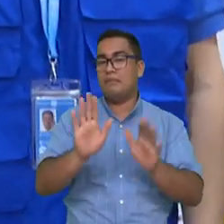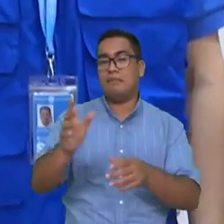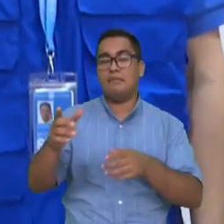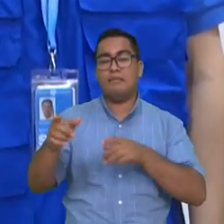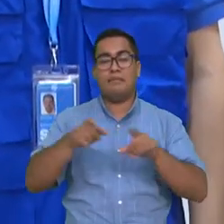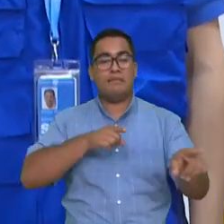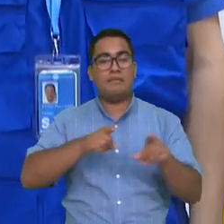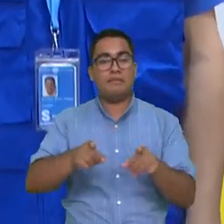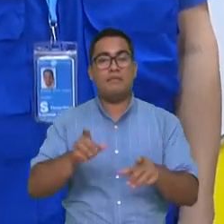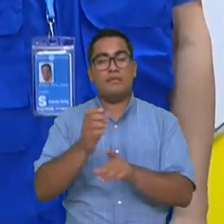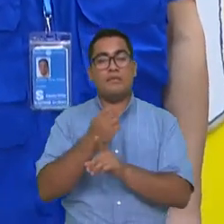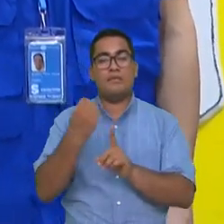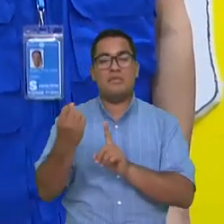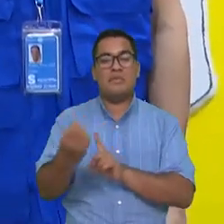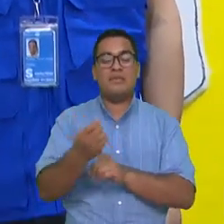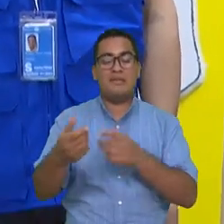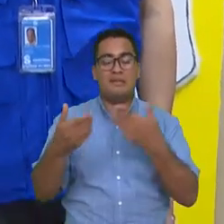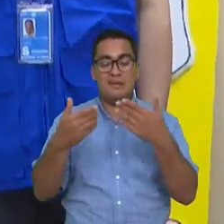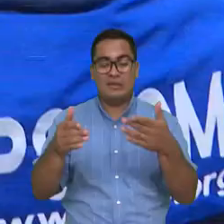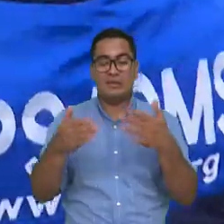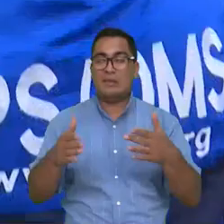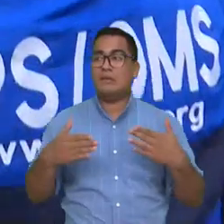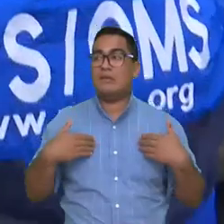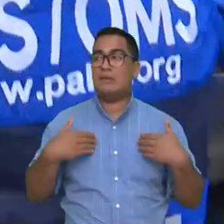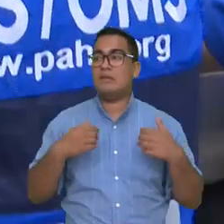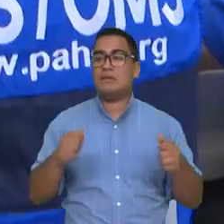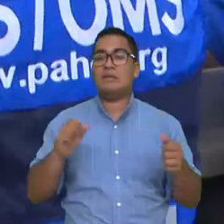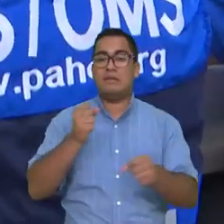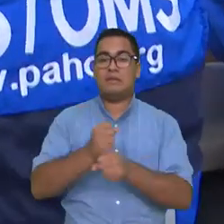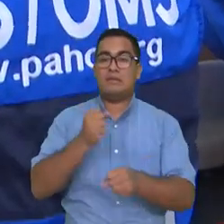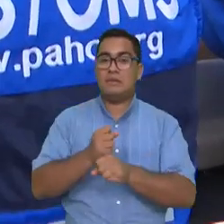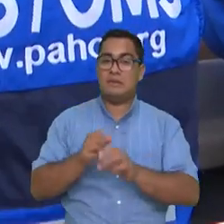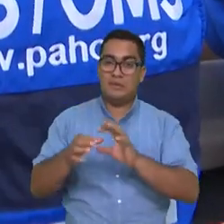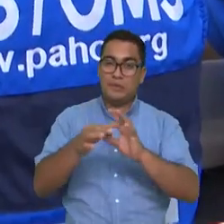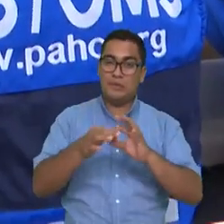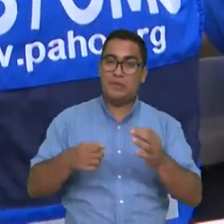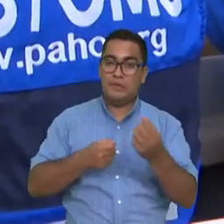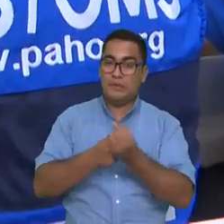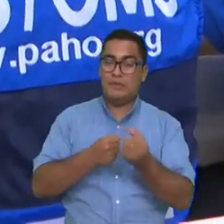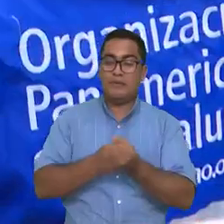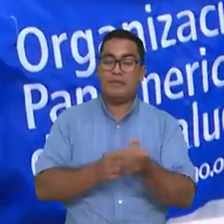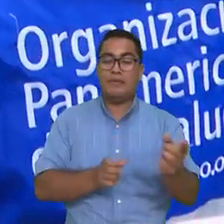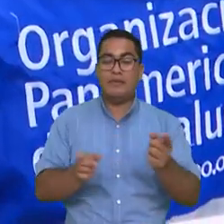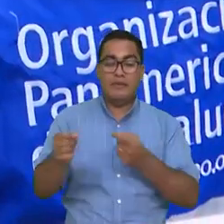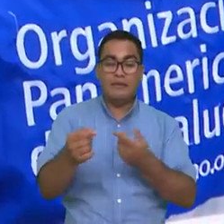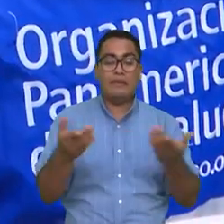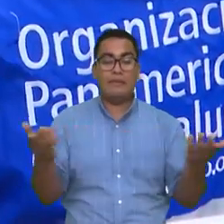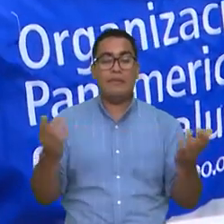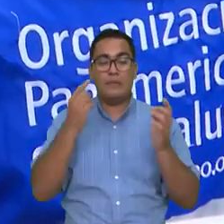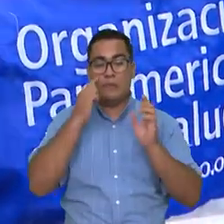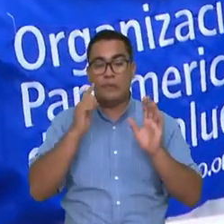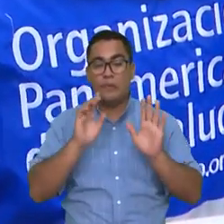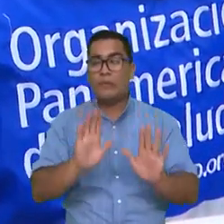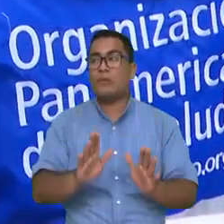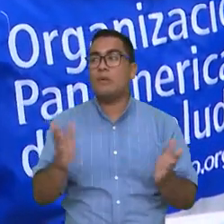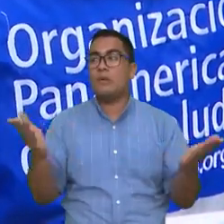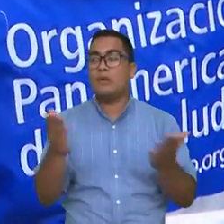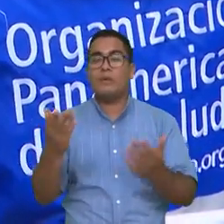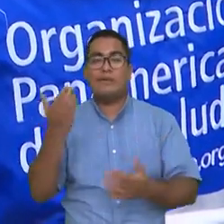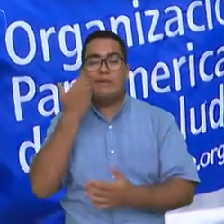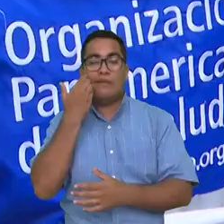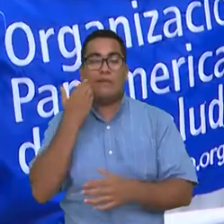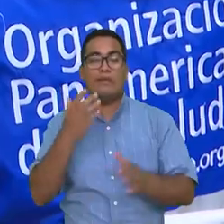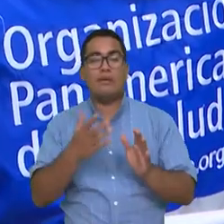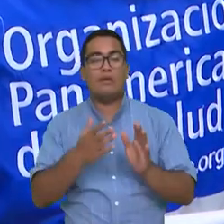Organización Panamericana de la Salud, que de manera conjunta trabaja en el apoyo de la estrategia para la prevención del contagio